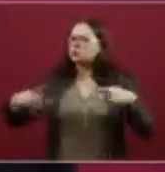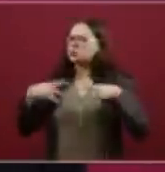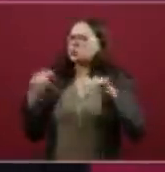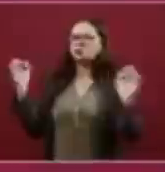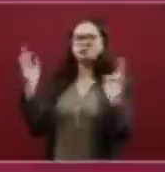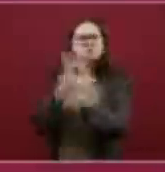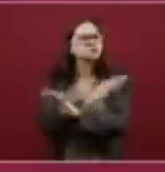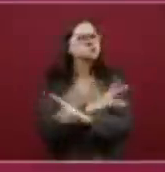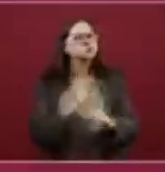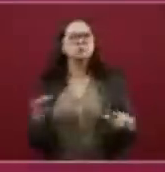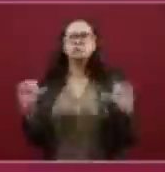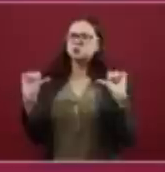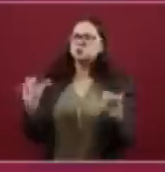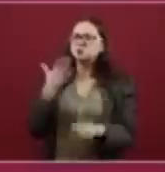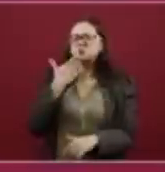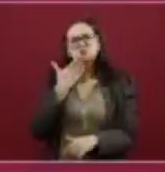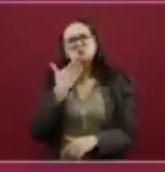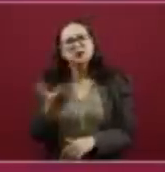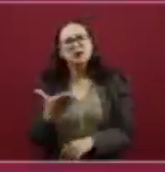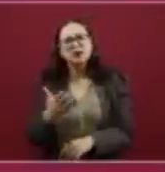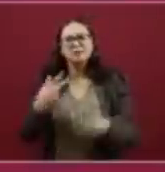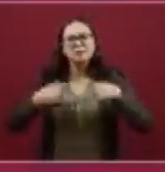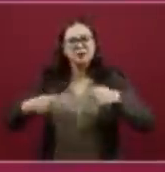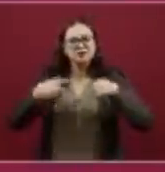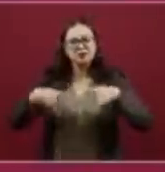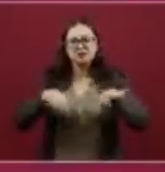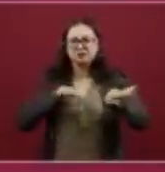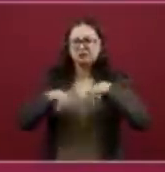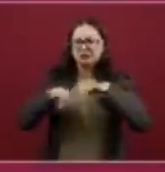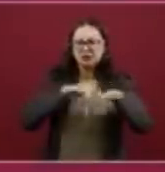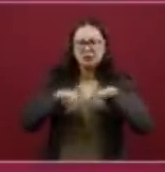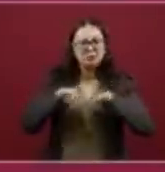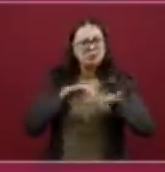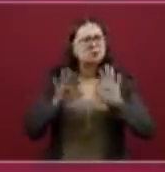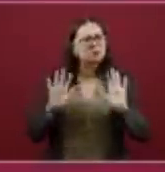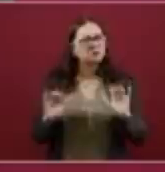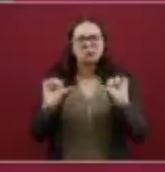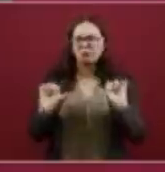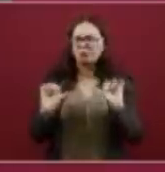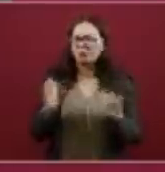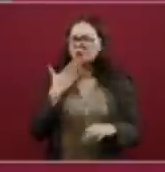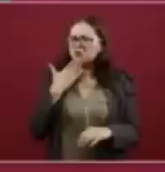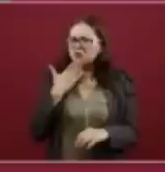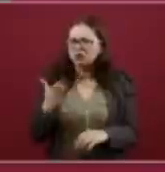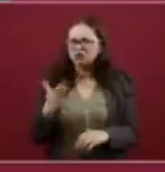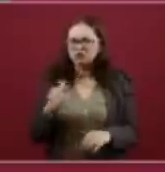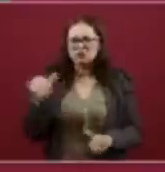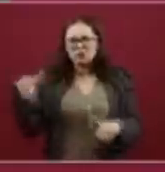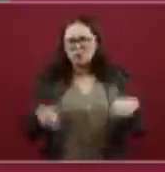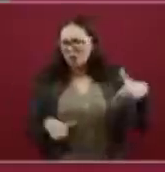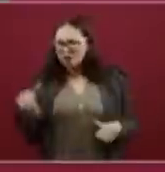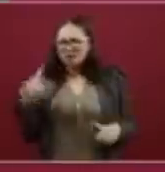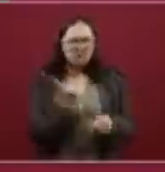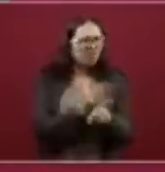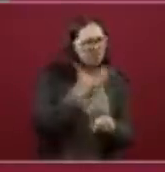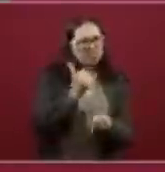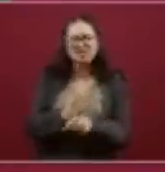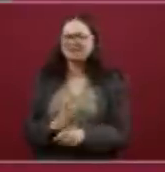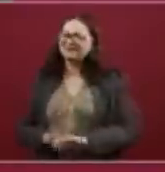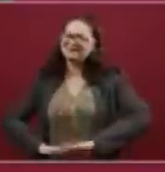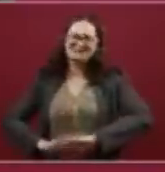los trabajadores del aeropuerto, no causamos tampoco molestias